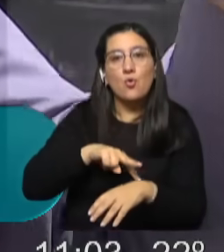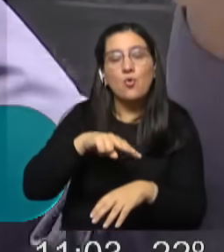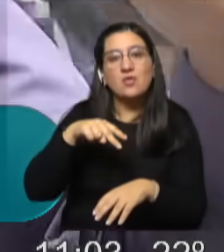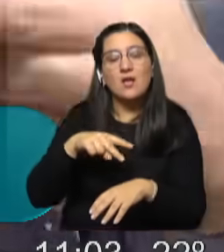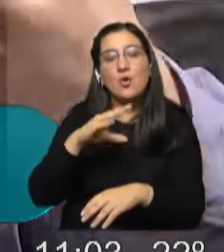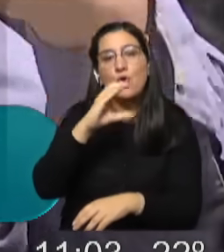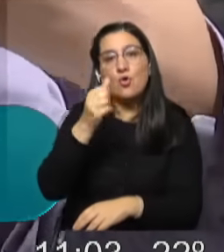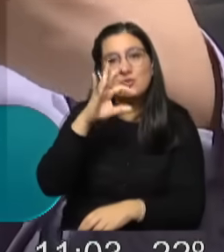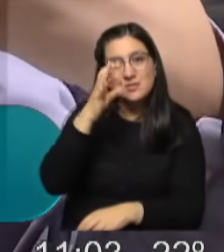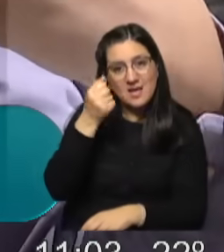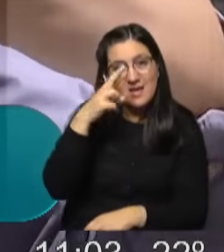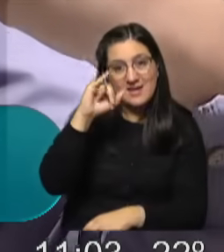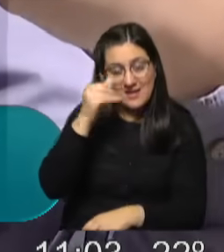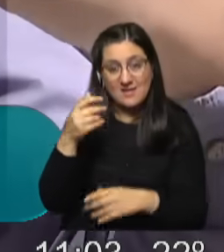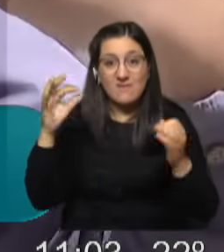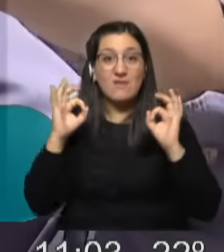vacaciones,